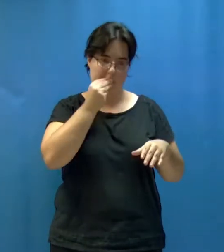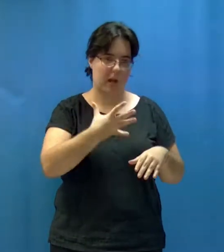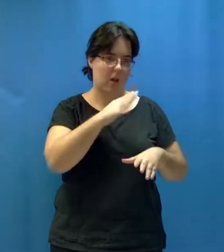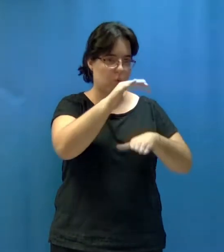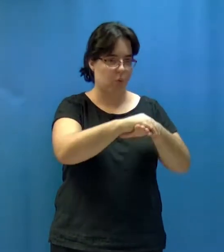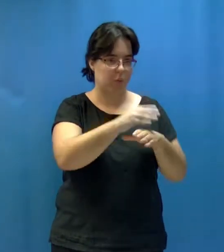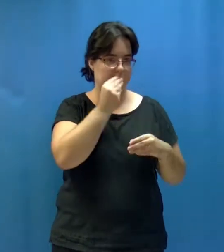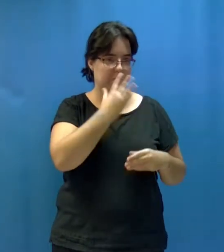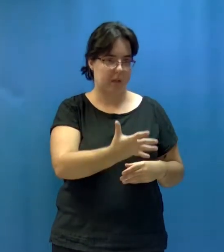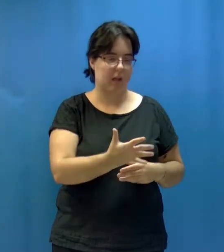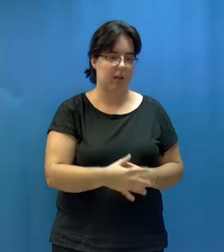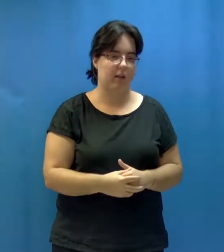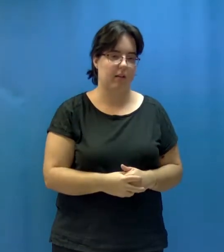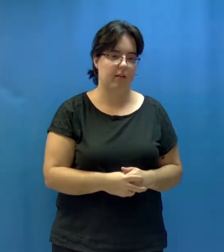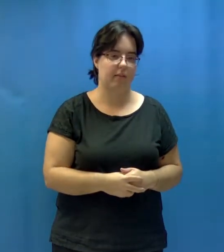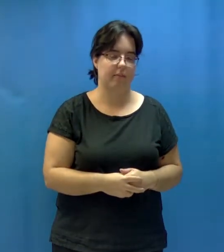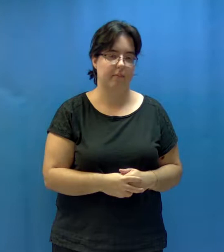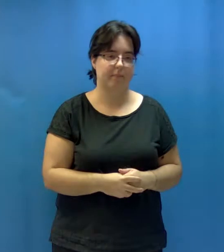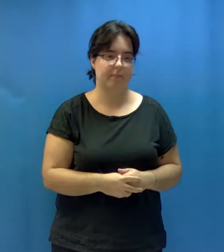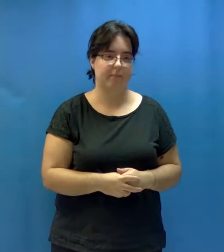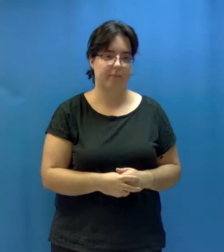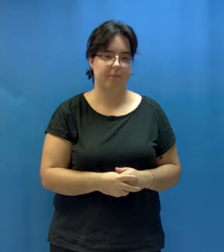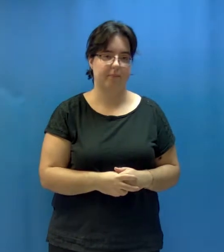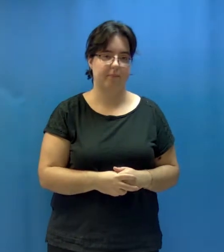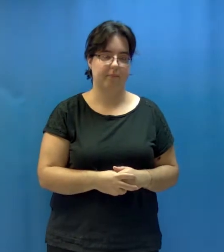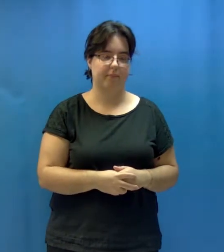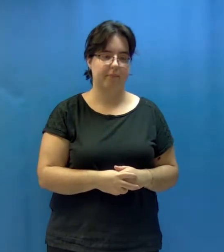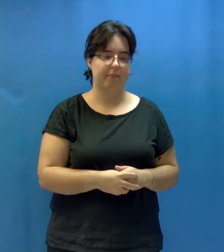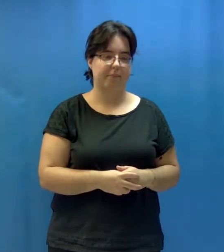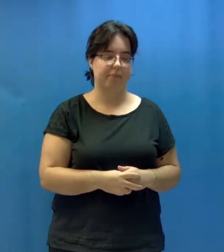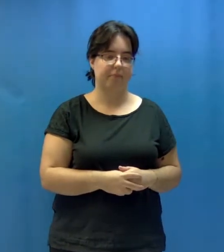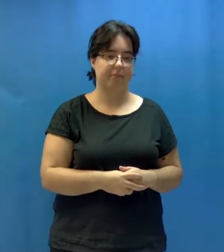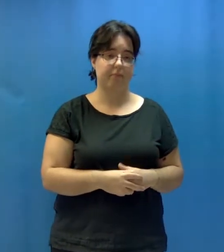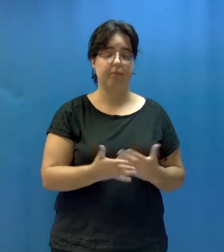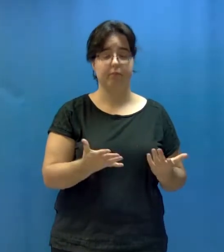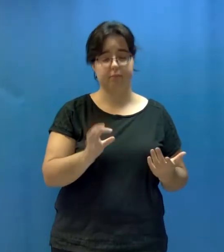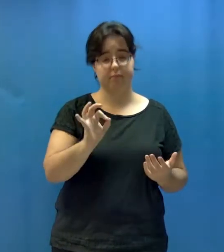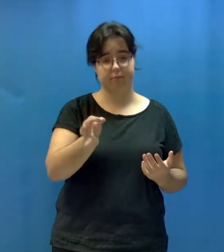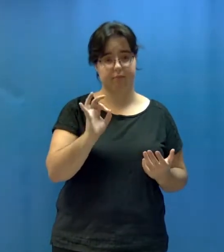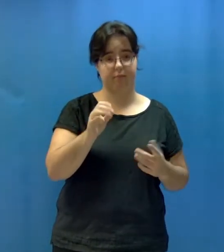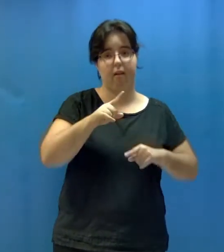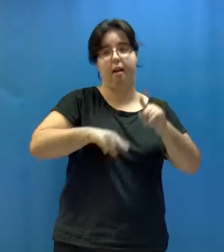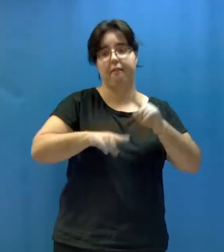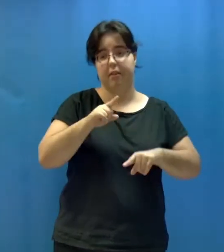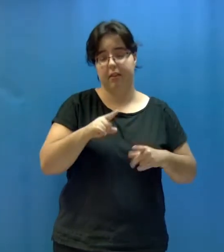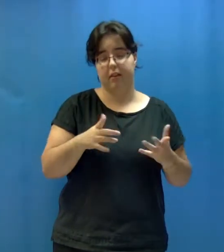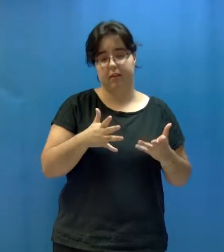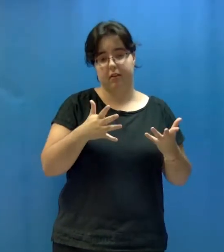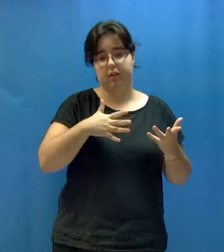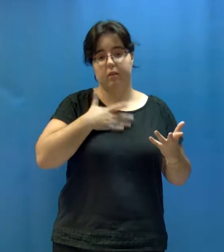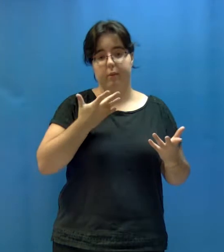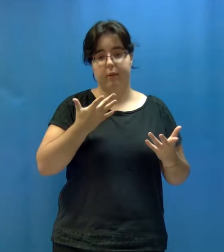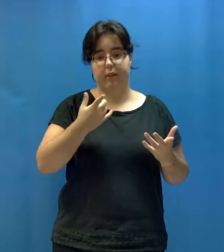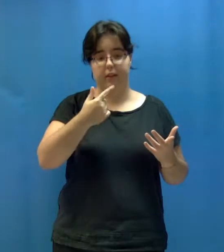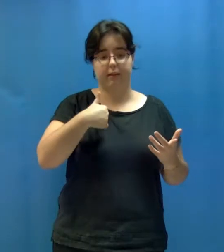de los casos, se cumple esa exigencia. Y es verdad que a veces pudiéramos habernos